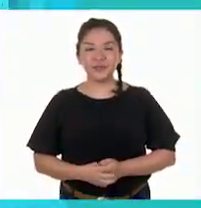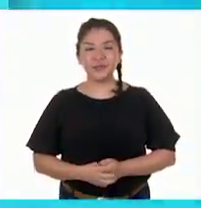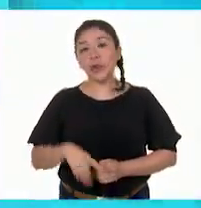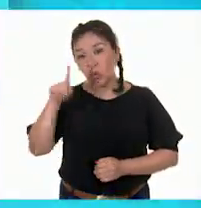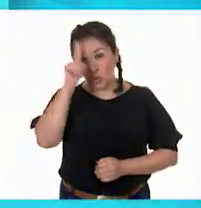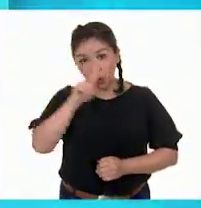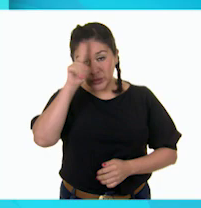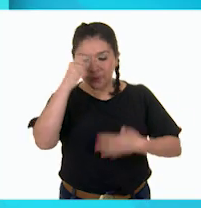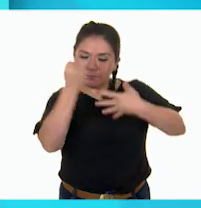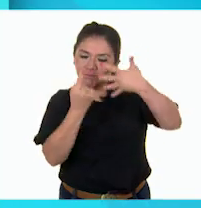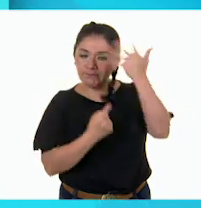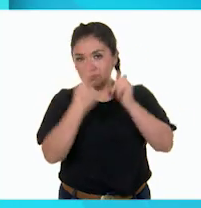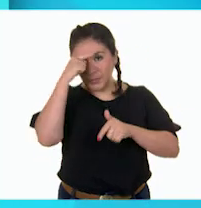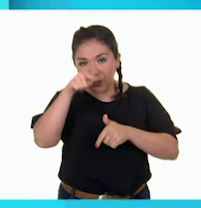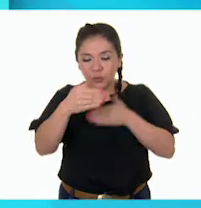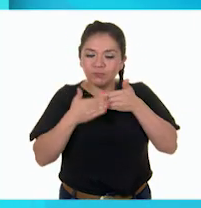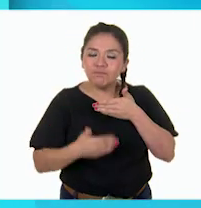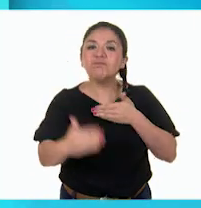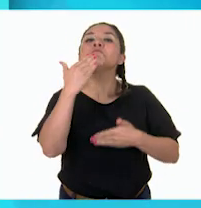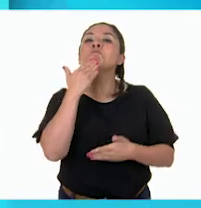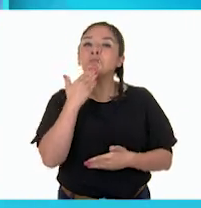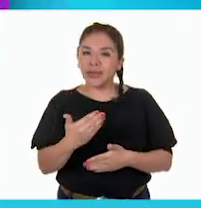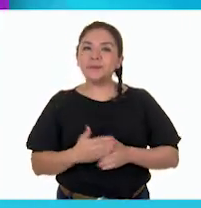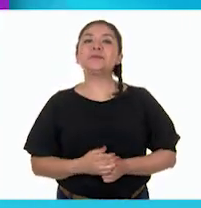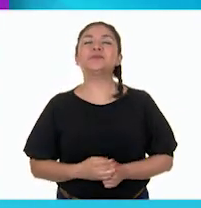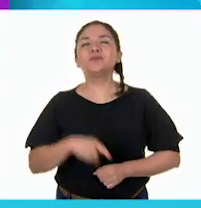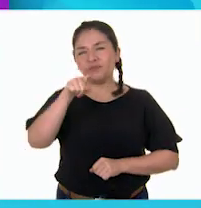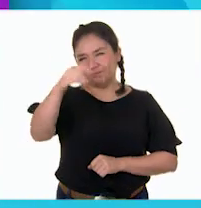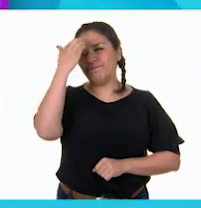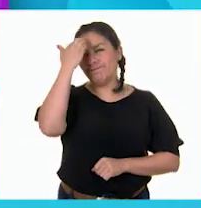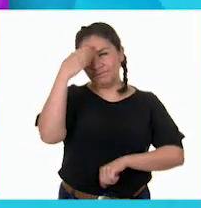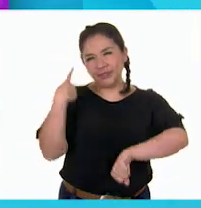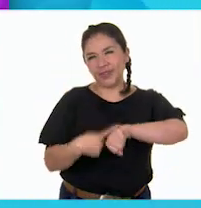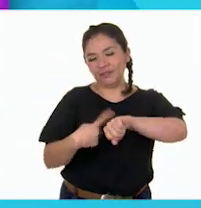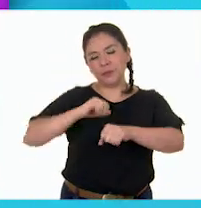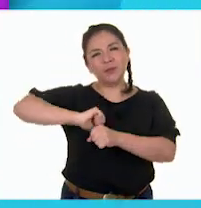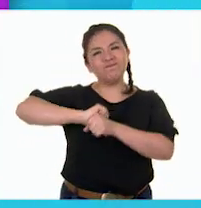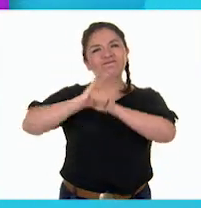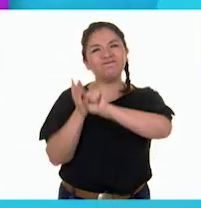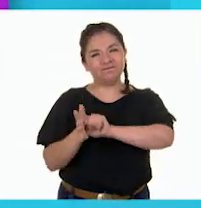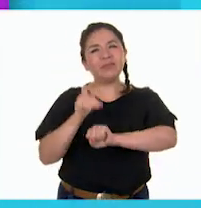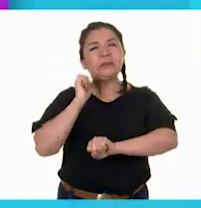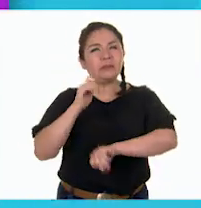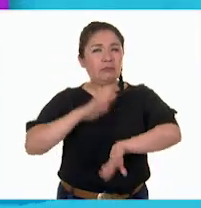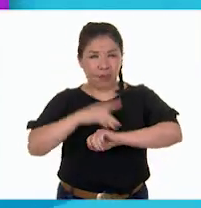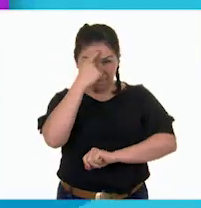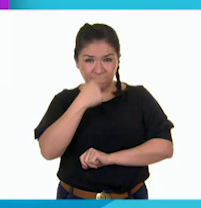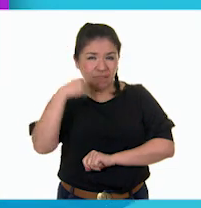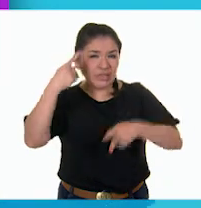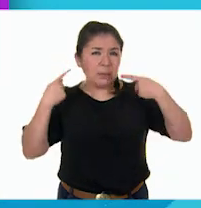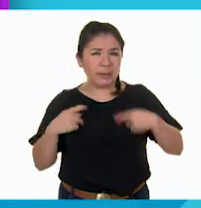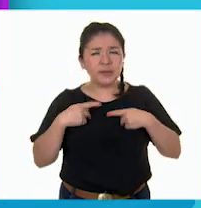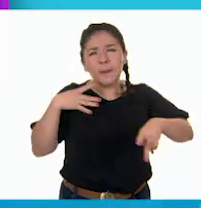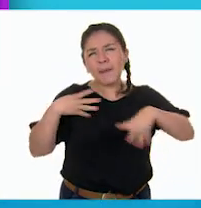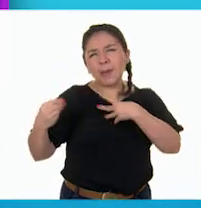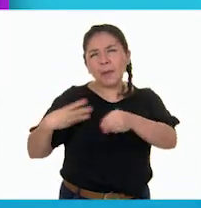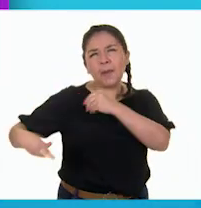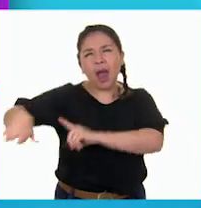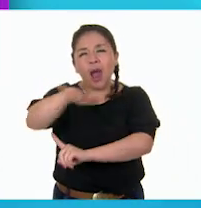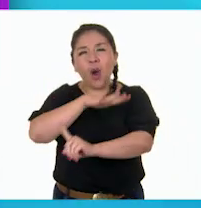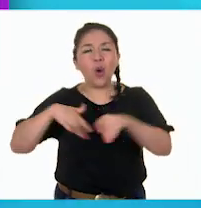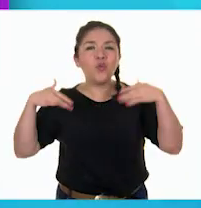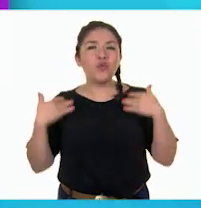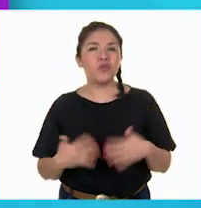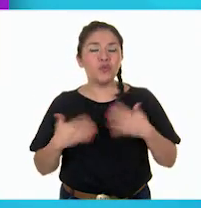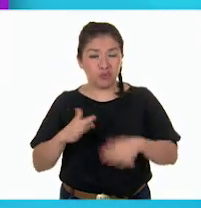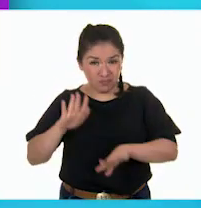Buenas prácticas para seguir adelante. Como todos sabemos, la COVID-19 es una enfermedad que se contagia muy fácilmente entre las